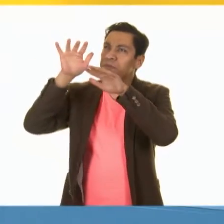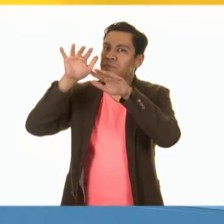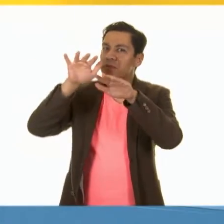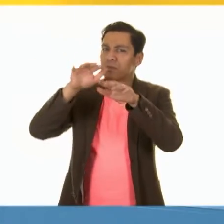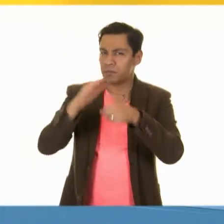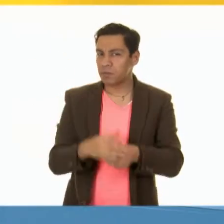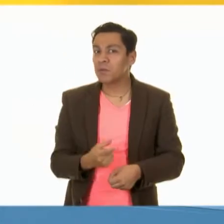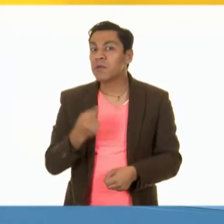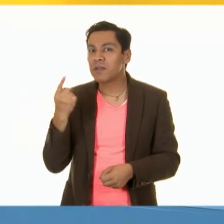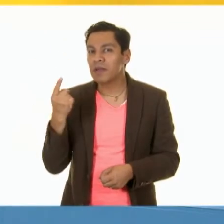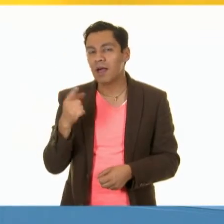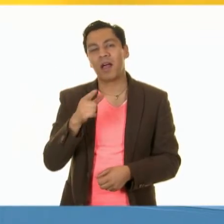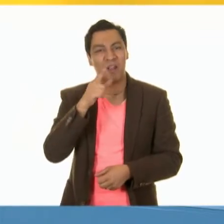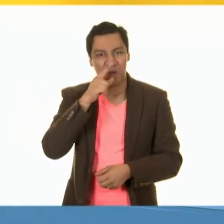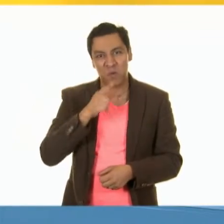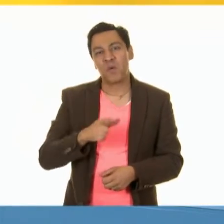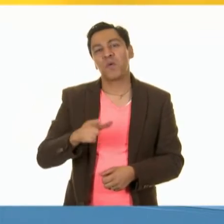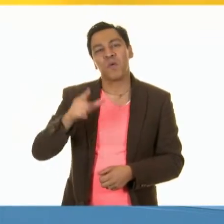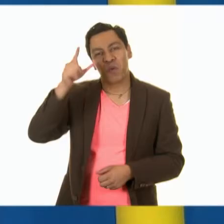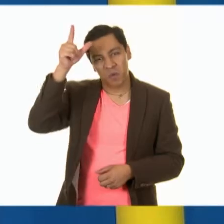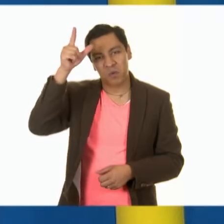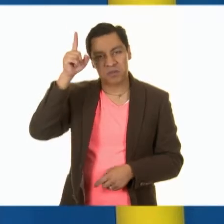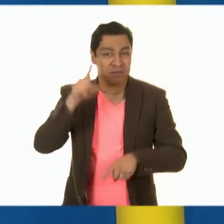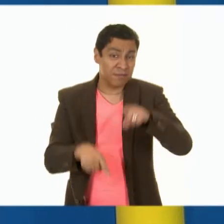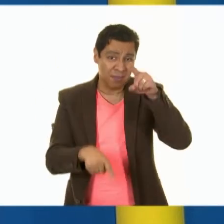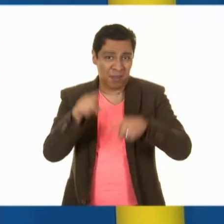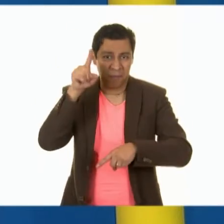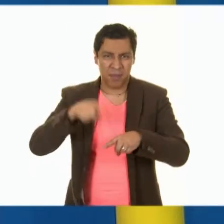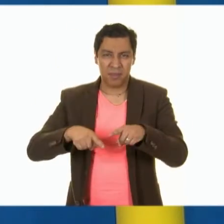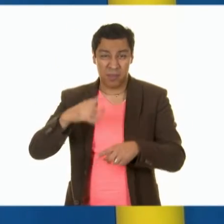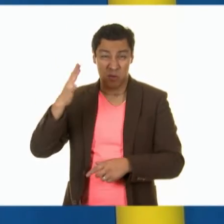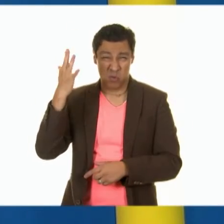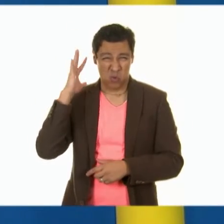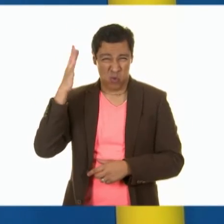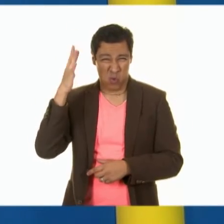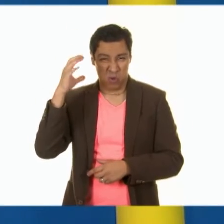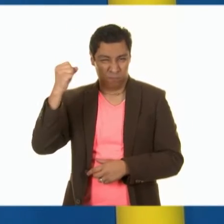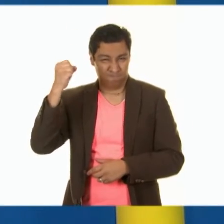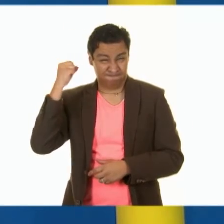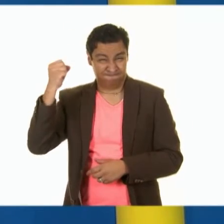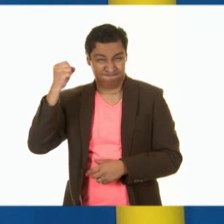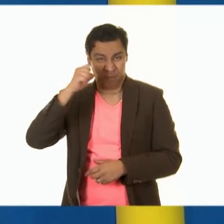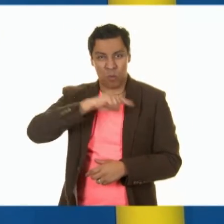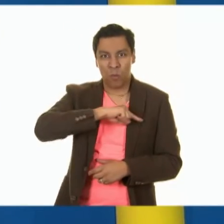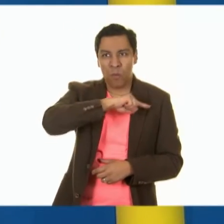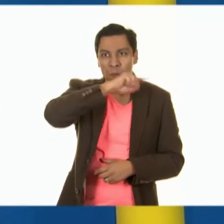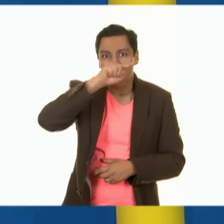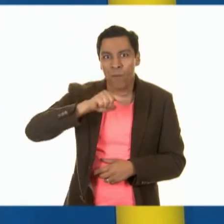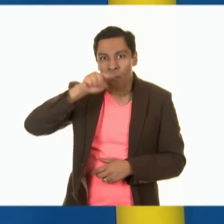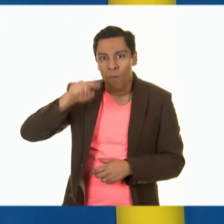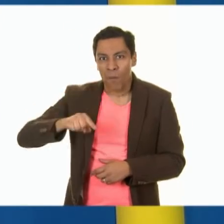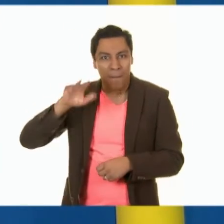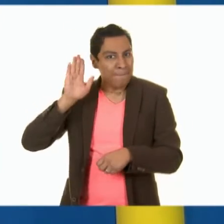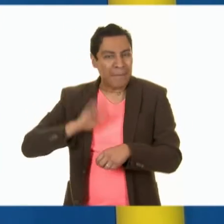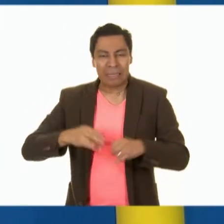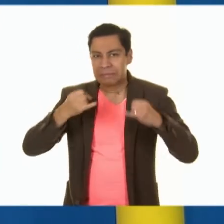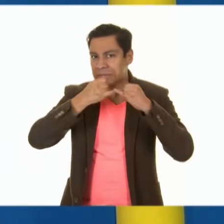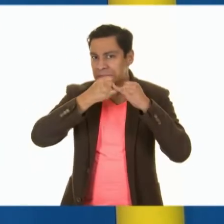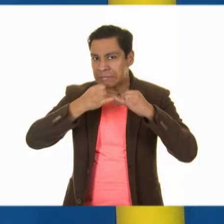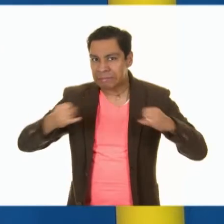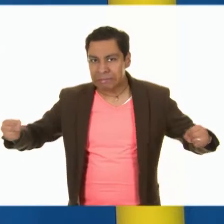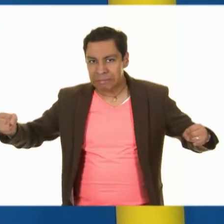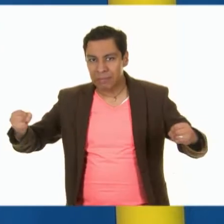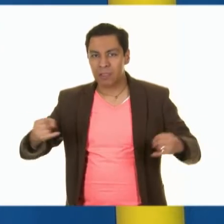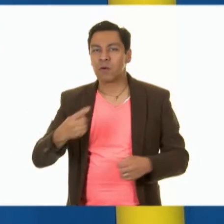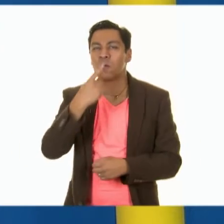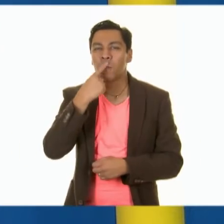¿De qué depende el color de la luz? Depende de su longitud de onda. La onda más larga corresponde al color rojo y